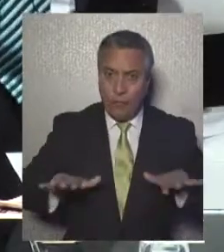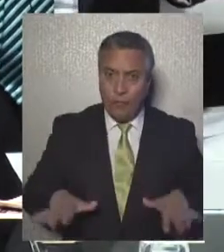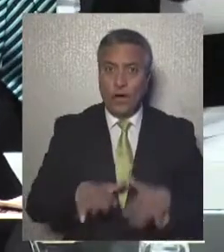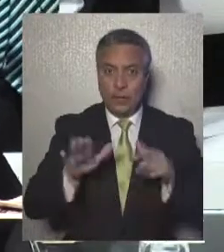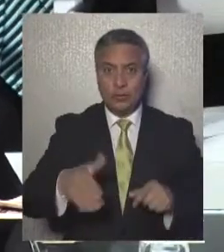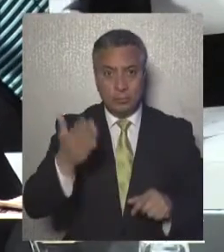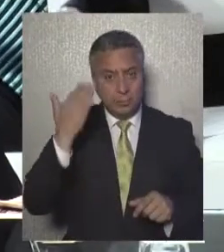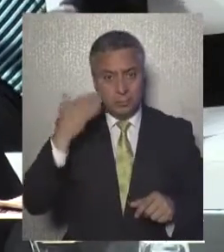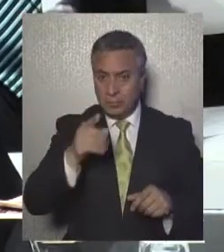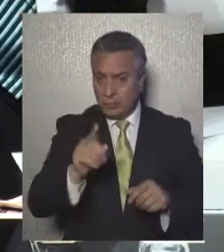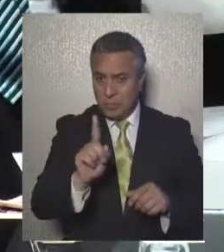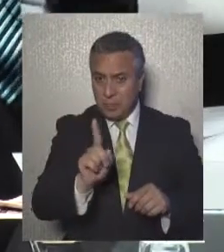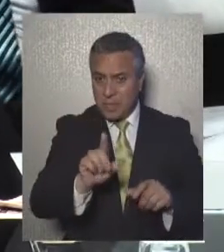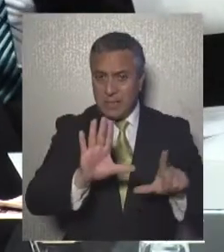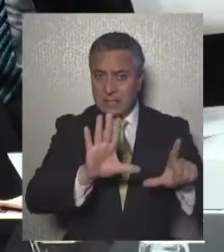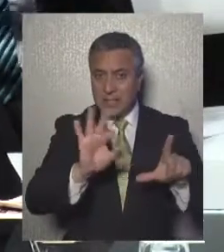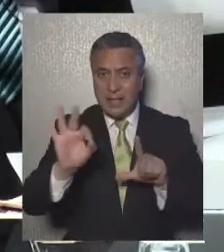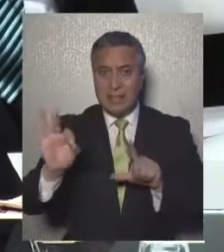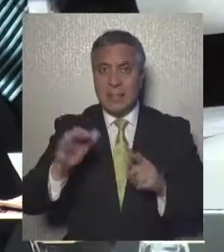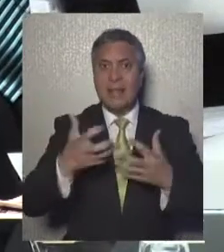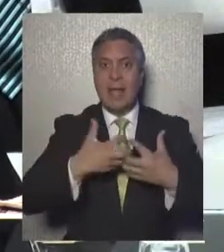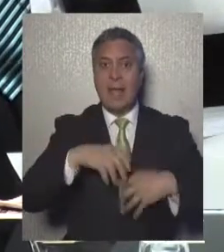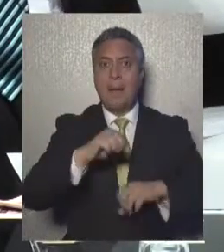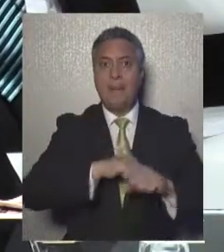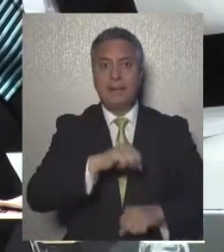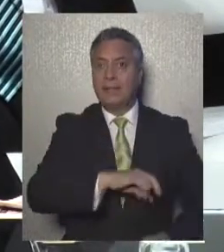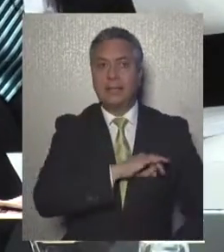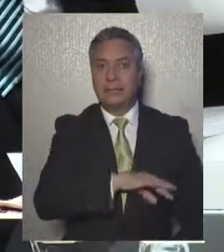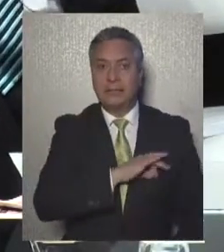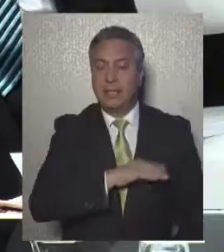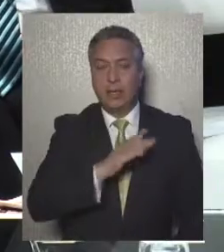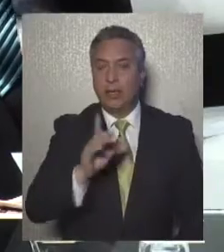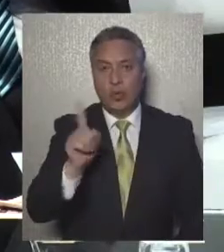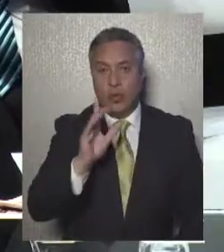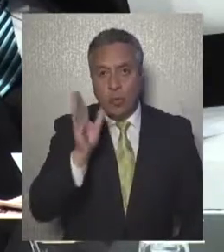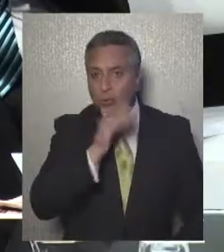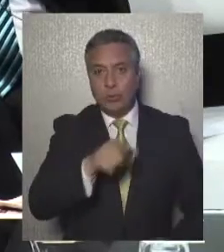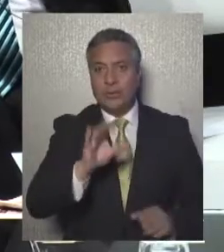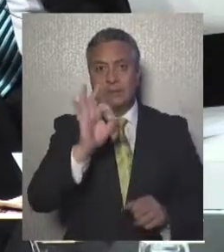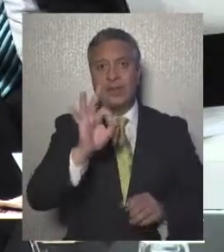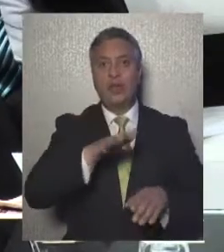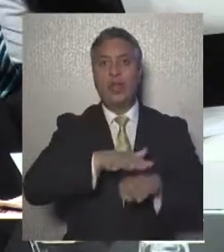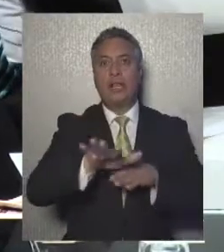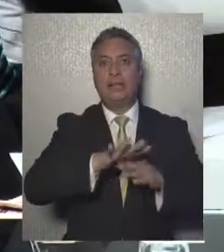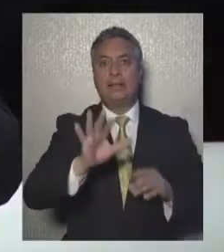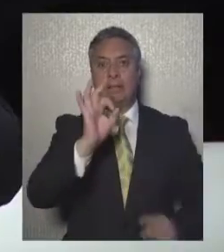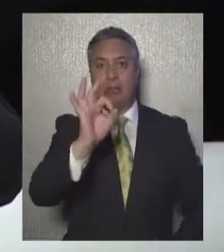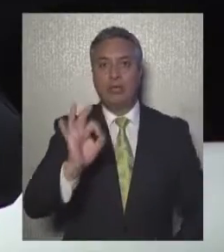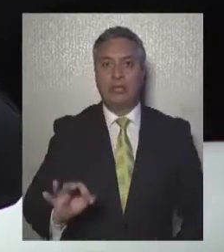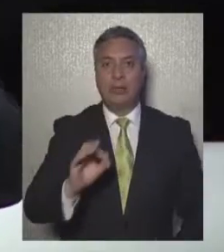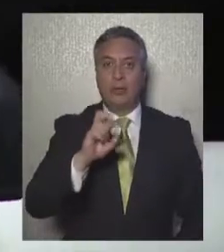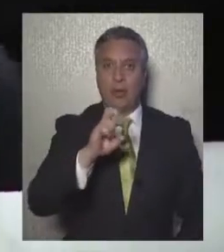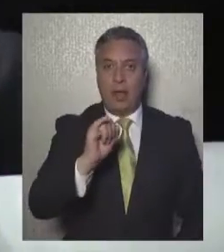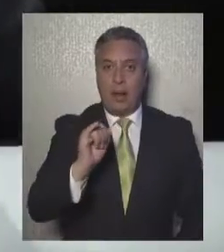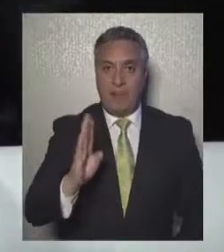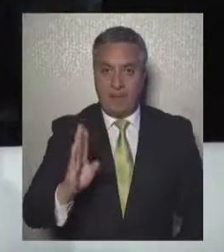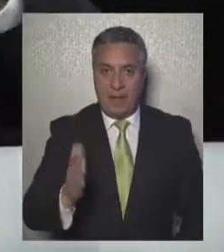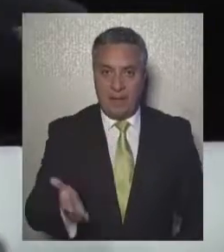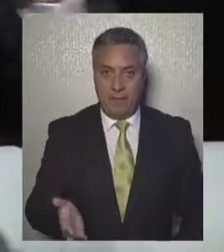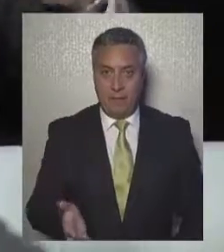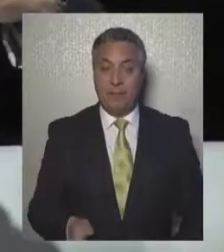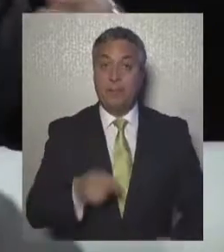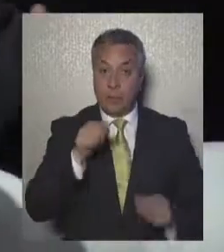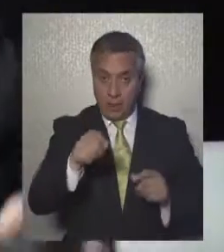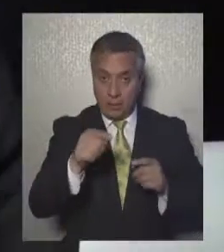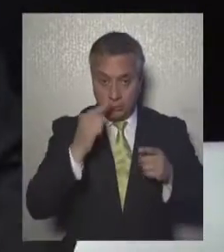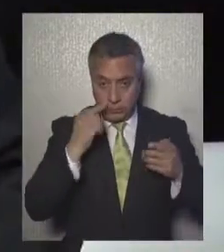más de 700 empresas en Chile, no alcanza el 0,15% del PIB. Eso incluso